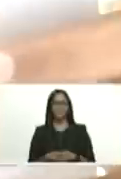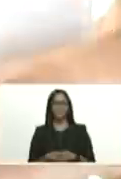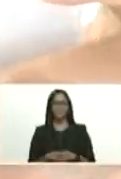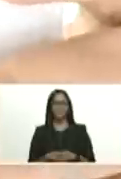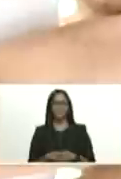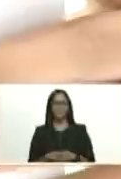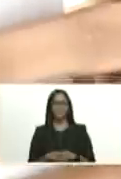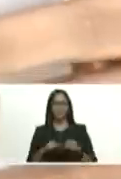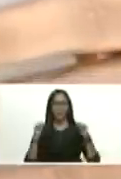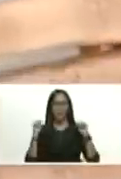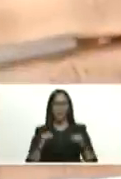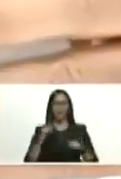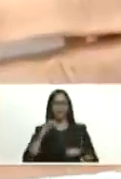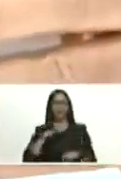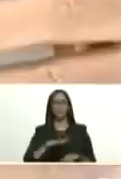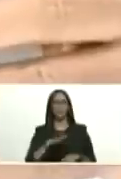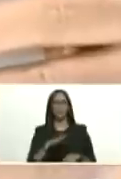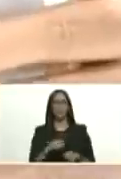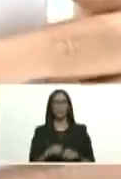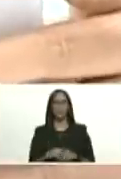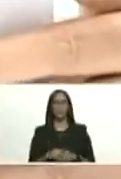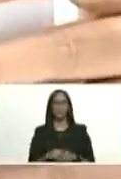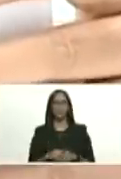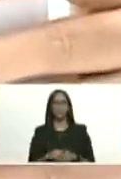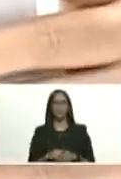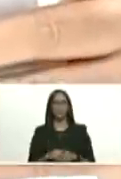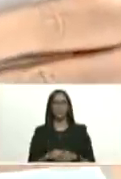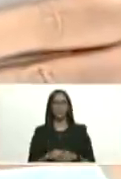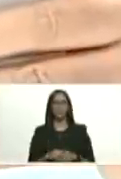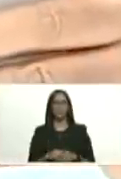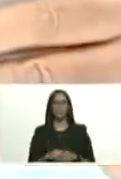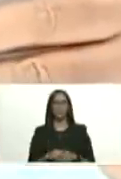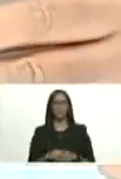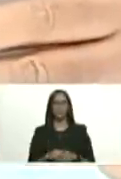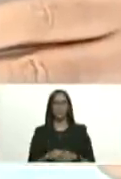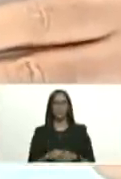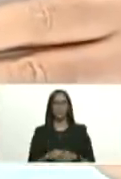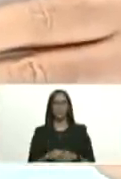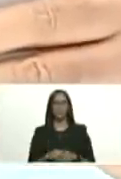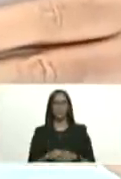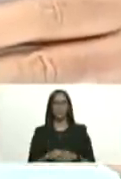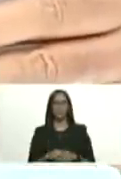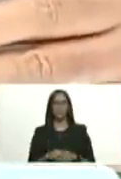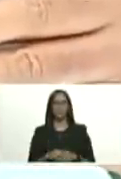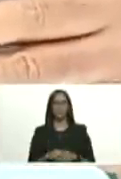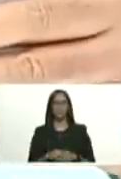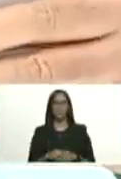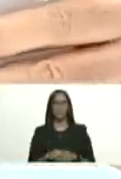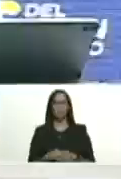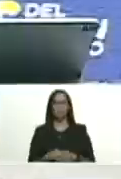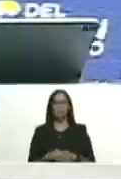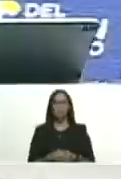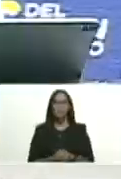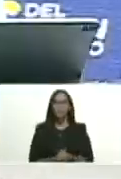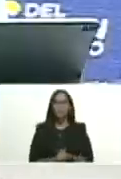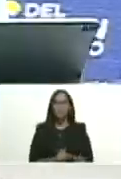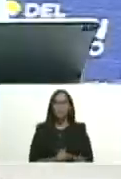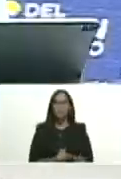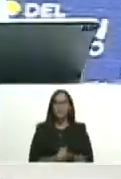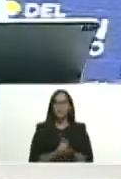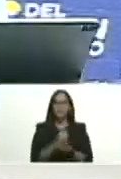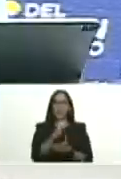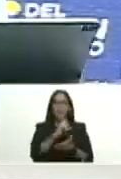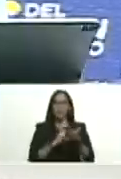Aquí estoy, soy Eduardo Piñate, soy Luis José Marcano, soy Karina Carpio,